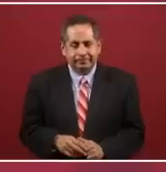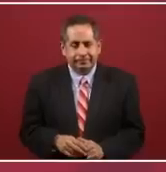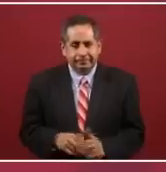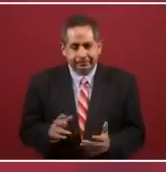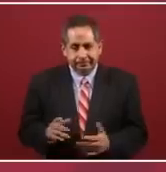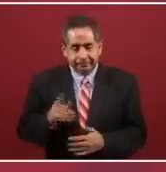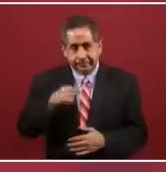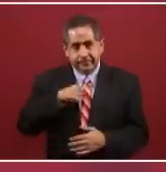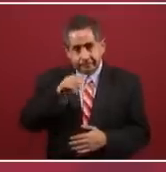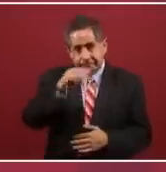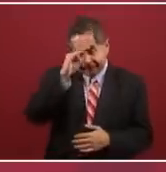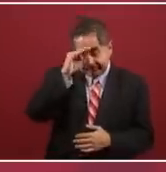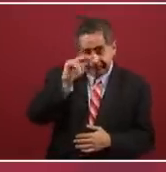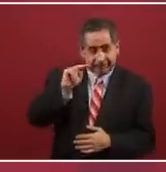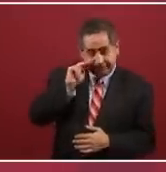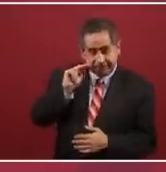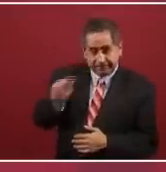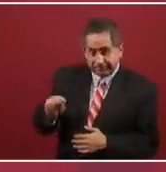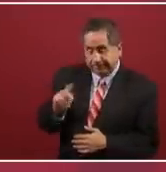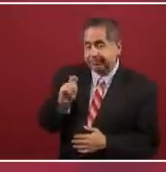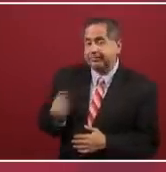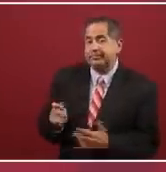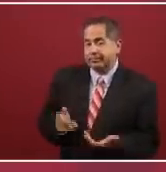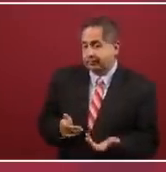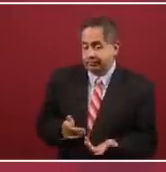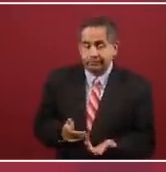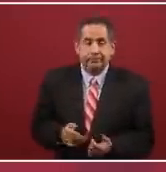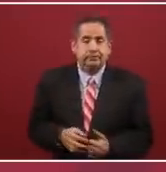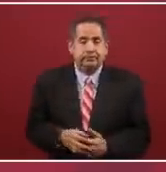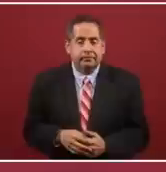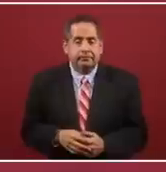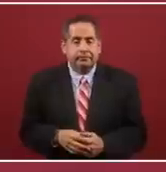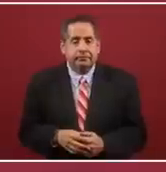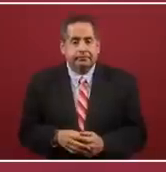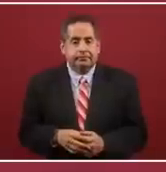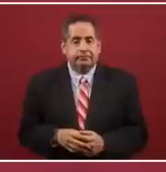tomen también en consideración que